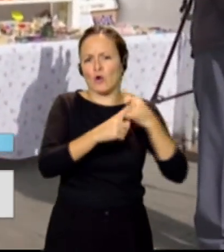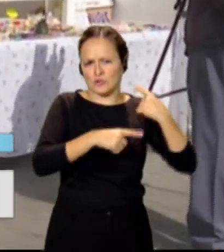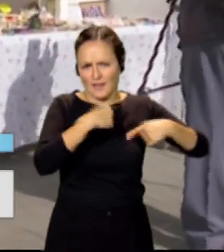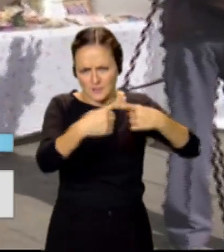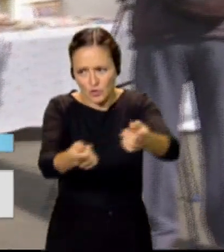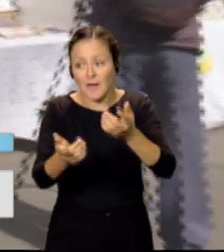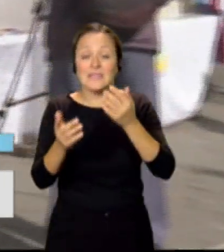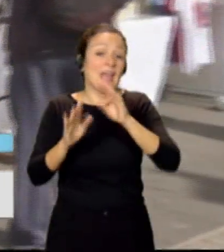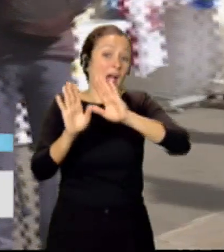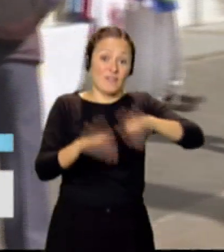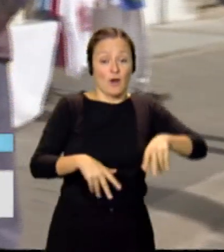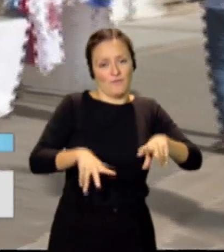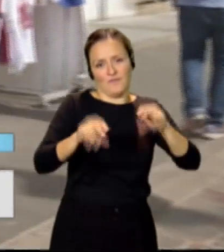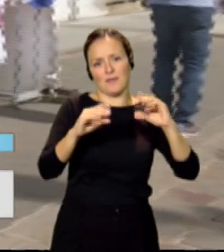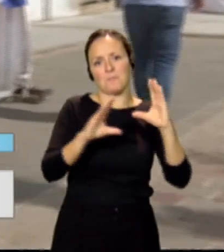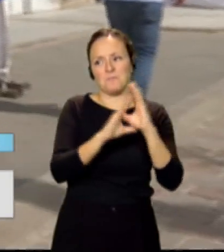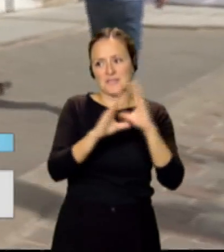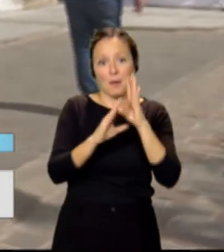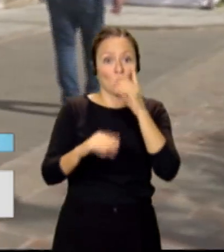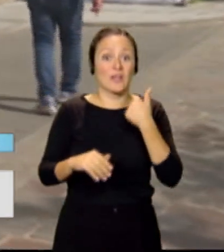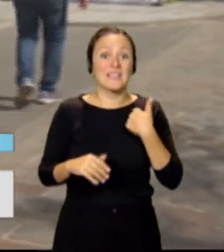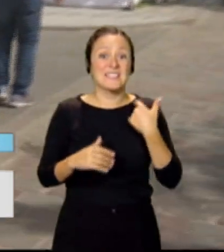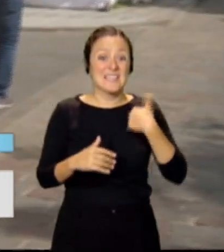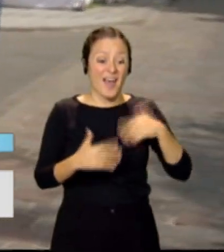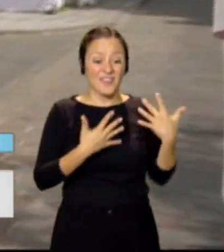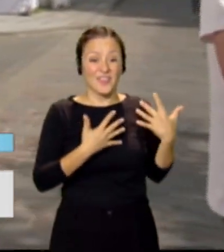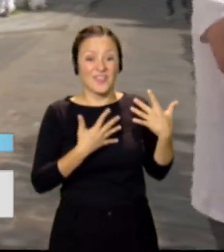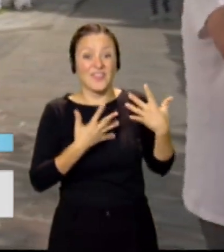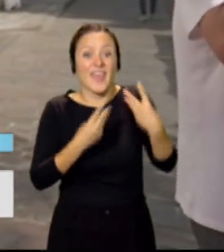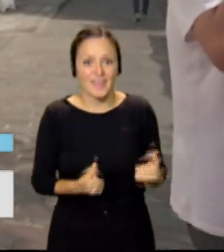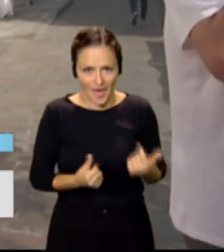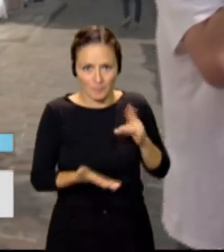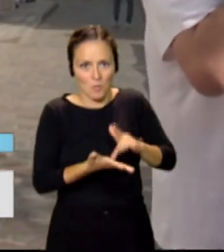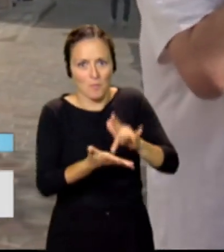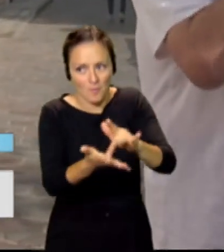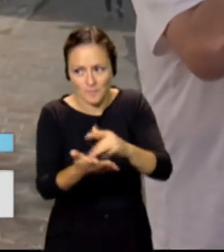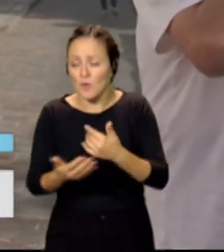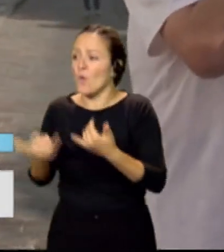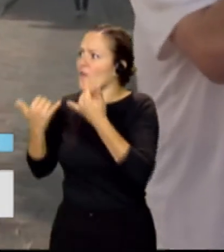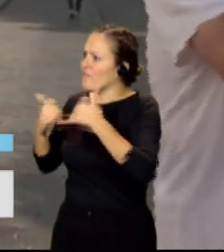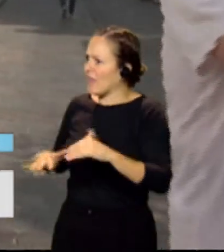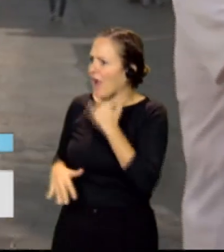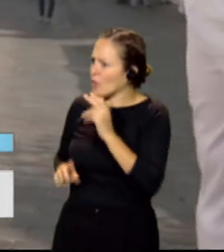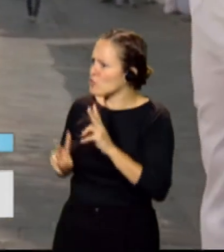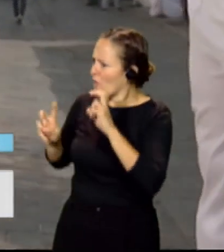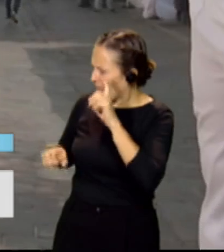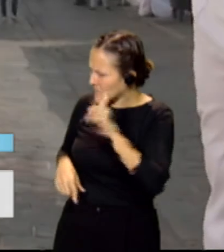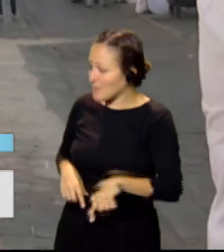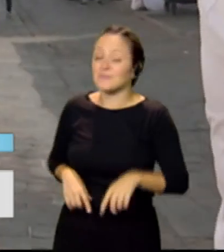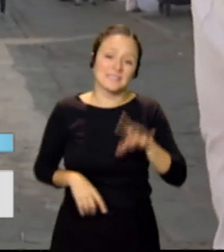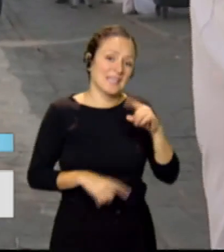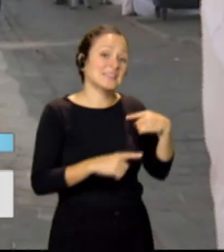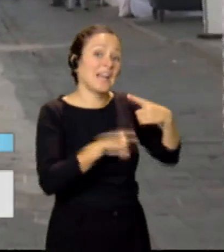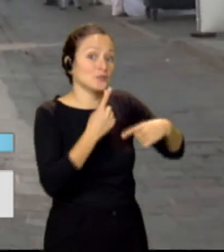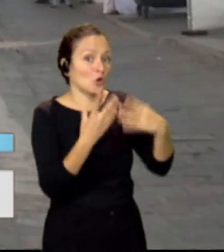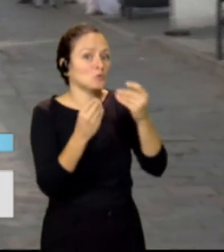ya el punto y final a esta fiesta que han durado 10 días. Una fiesta también con novedades este año. Sí, recuperamos muchas tradiciones, entre ellas